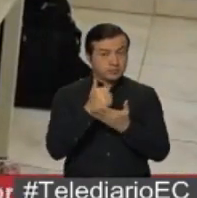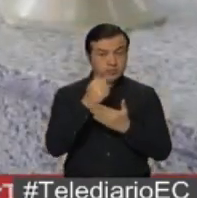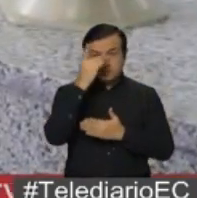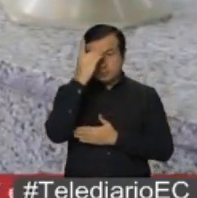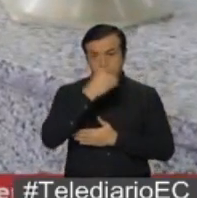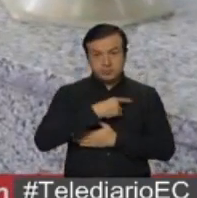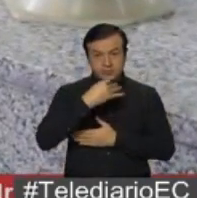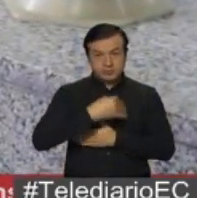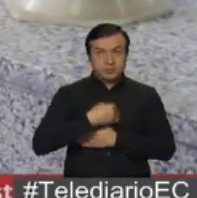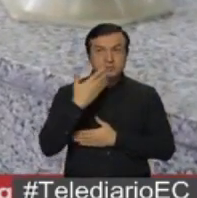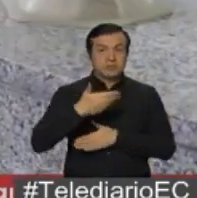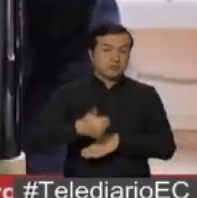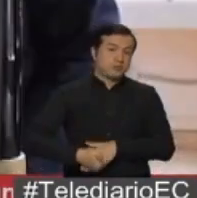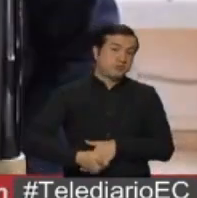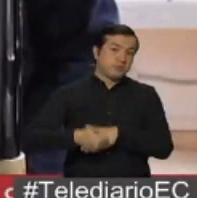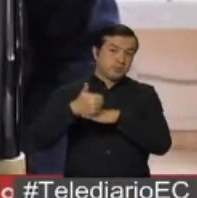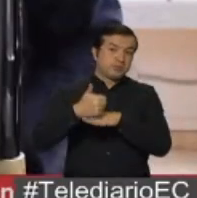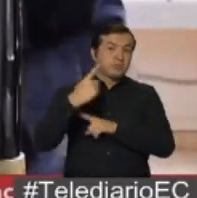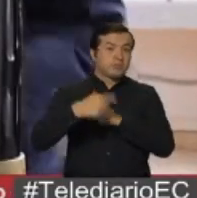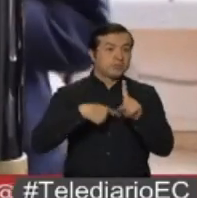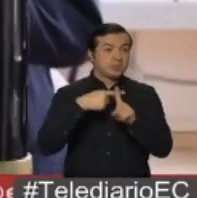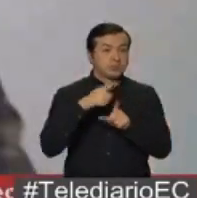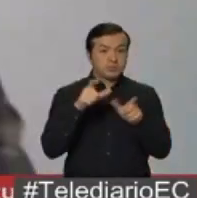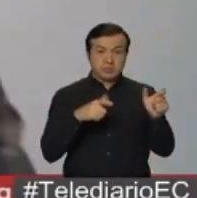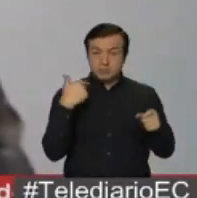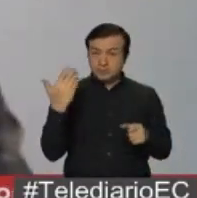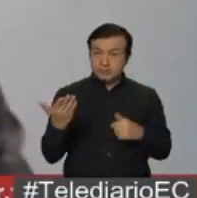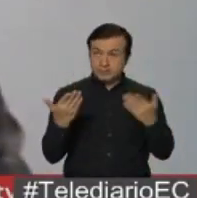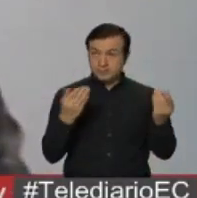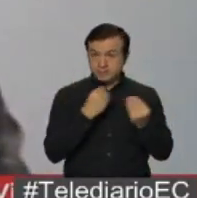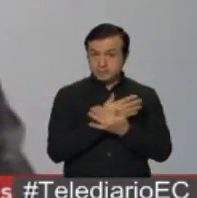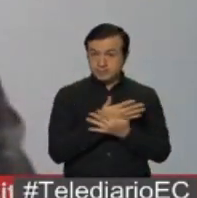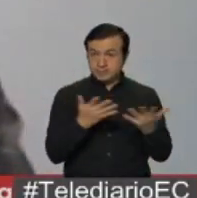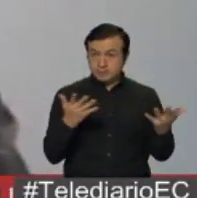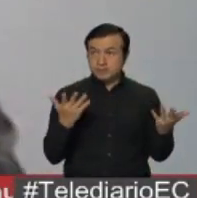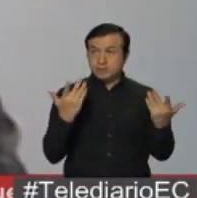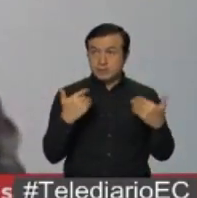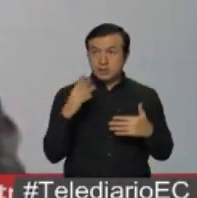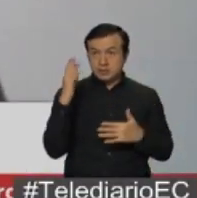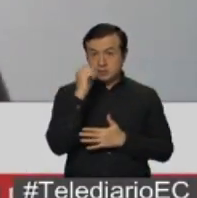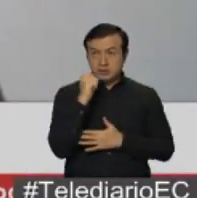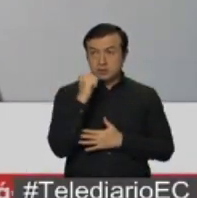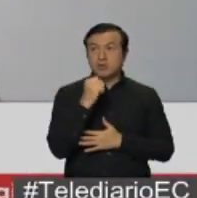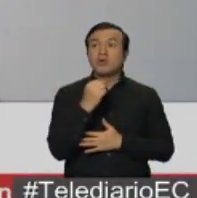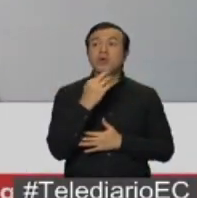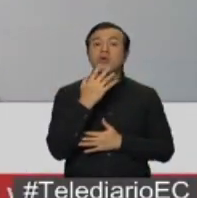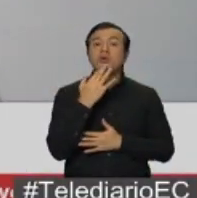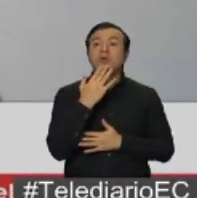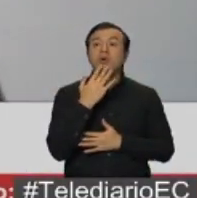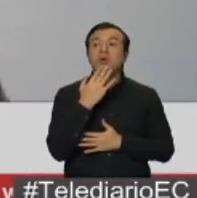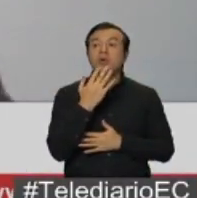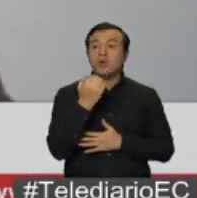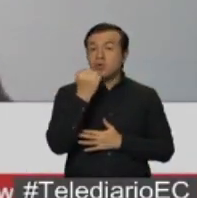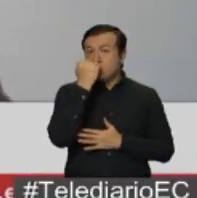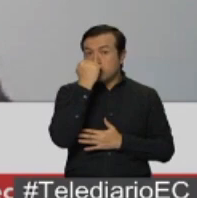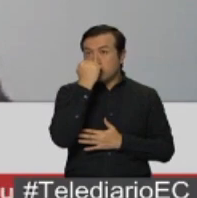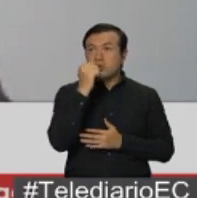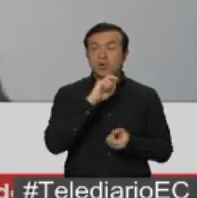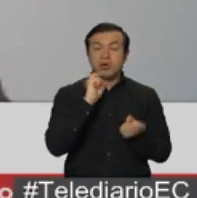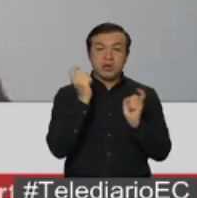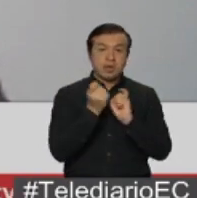decisiones tanto a autoridades como a la población podríamos ver cuando se 4 de conafor rojo el amarillo a ver